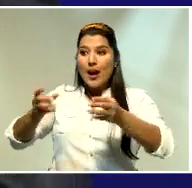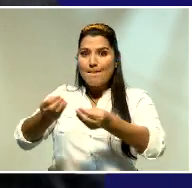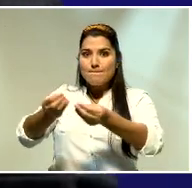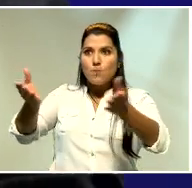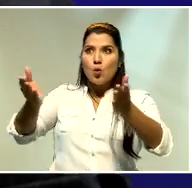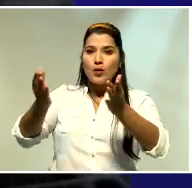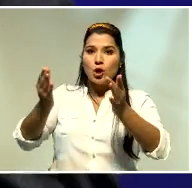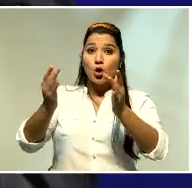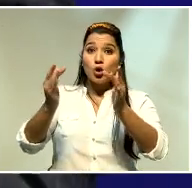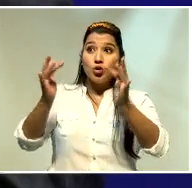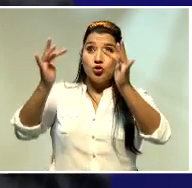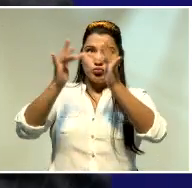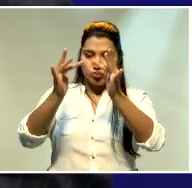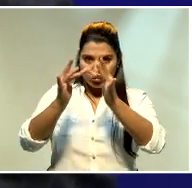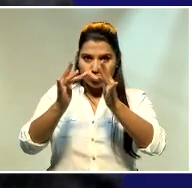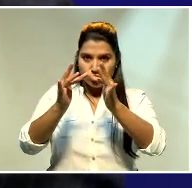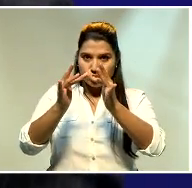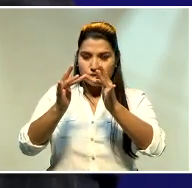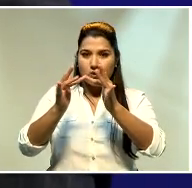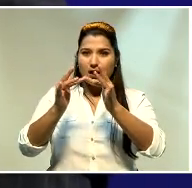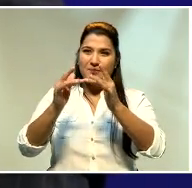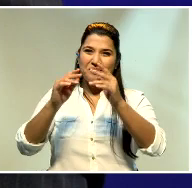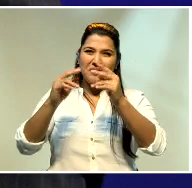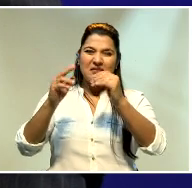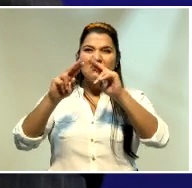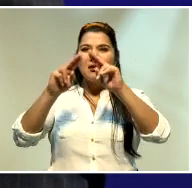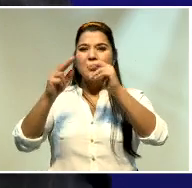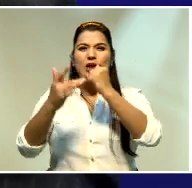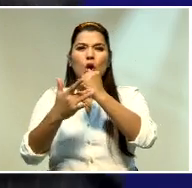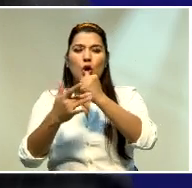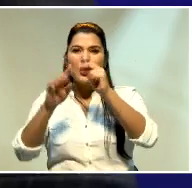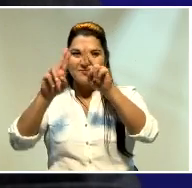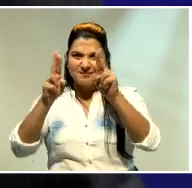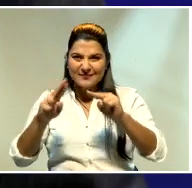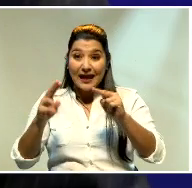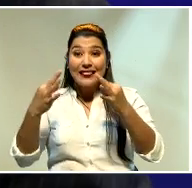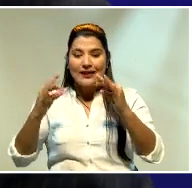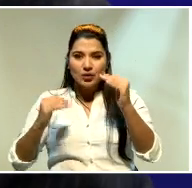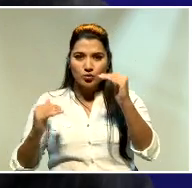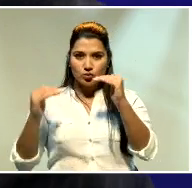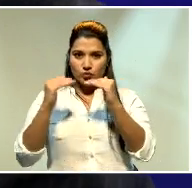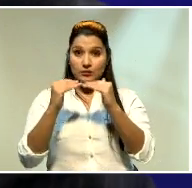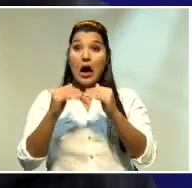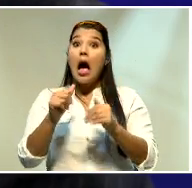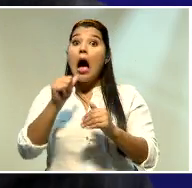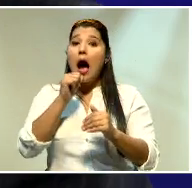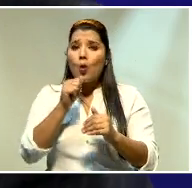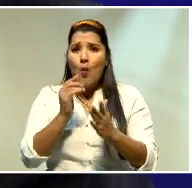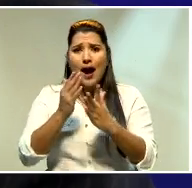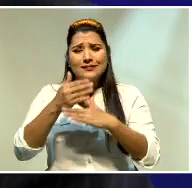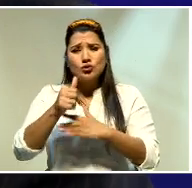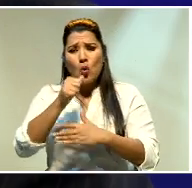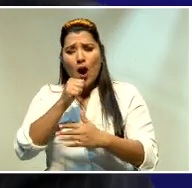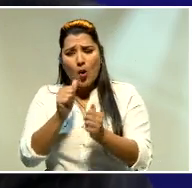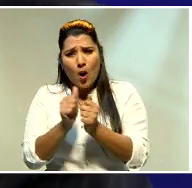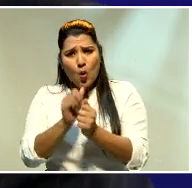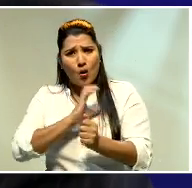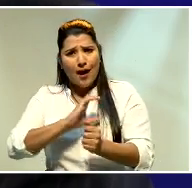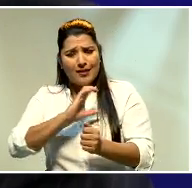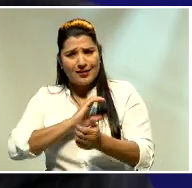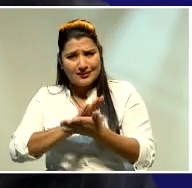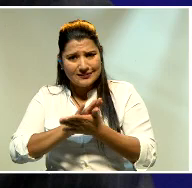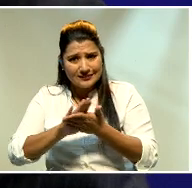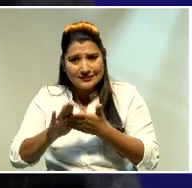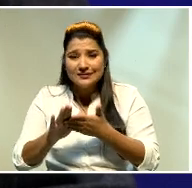conectados en todo el país, cerrando brechas. En fin, tiene que ver con eso, el agua, que haya acceso al agua de calidad, de